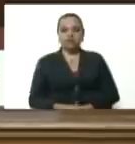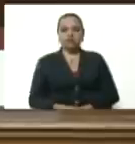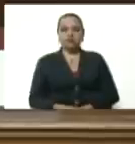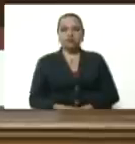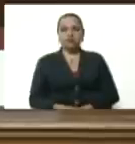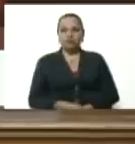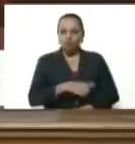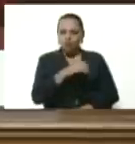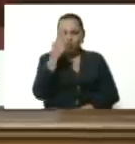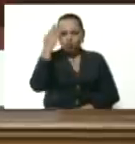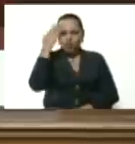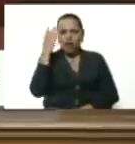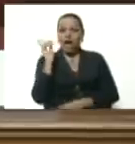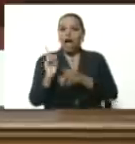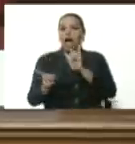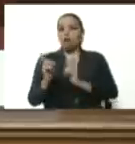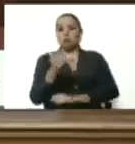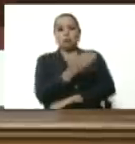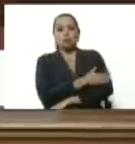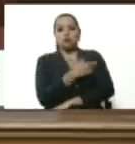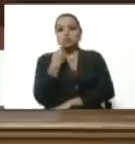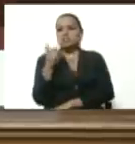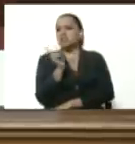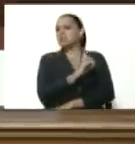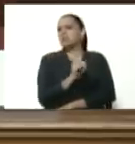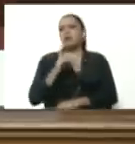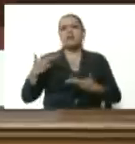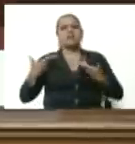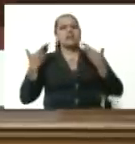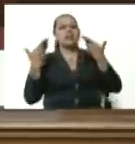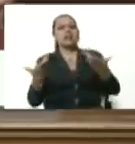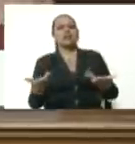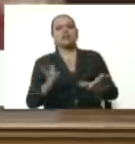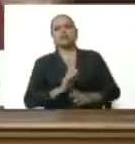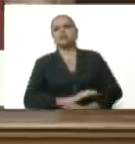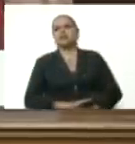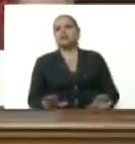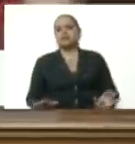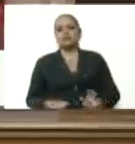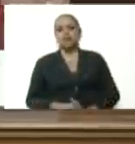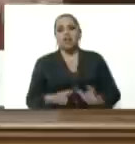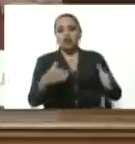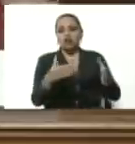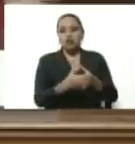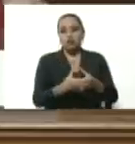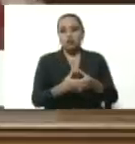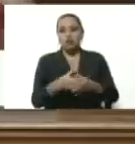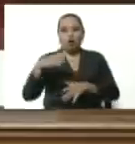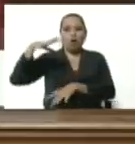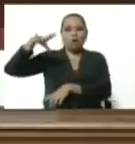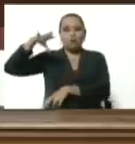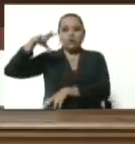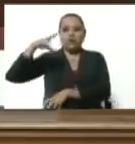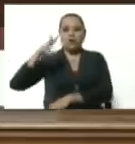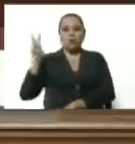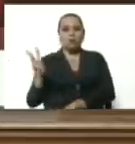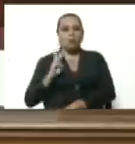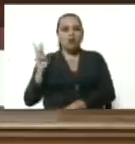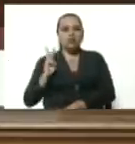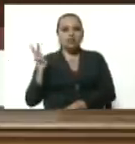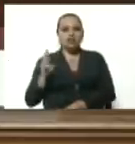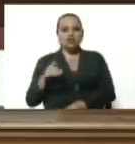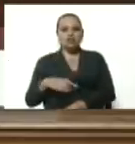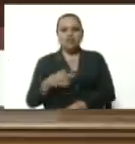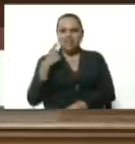Lo escucha. Hay otros que no, pues, porque ya están entregados. No esperen ustedes del sector del títere de Washington que verdaderamente